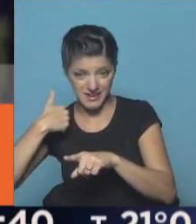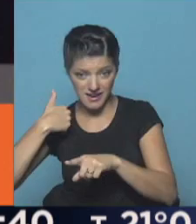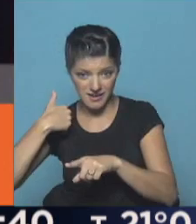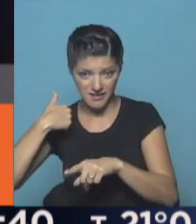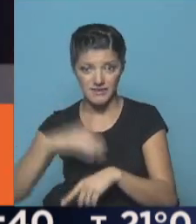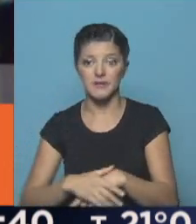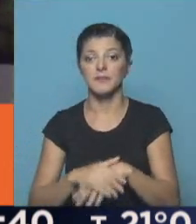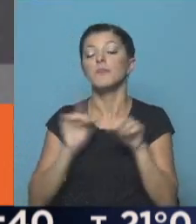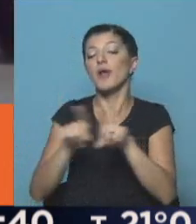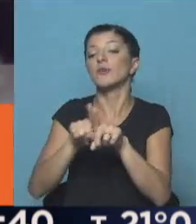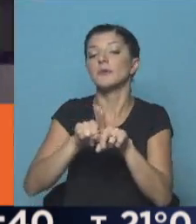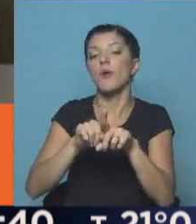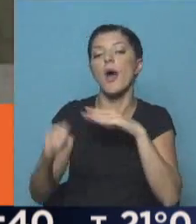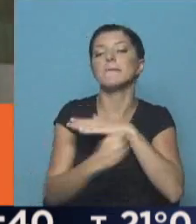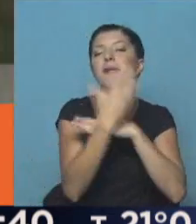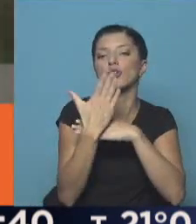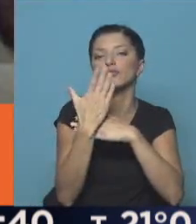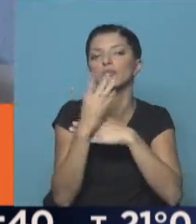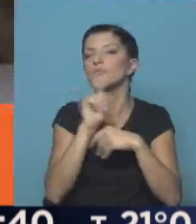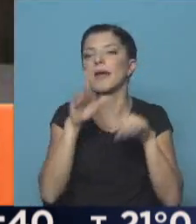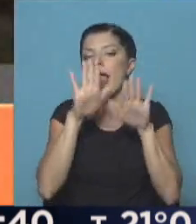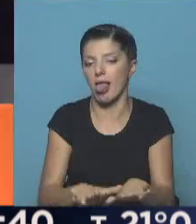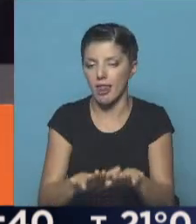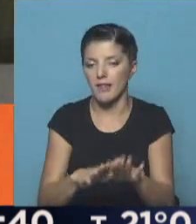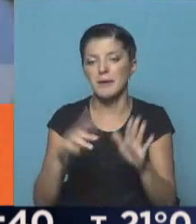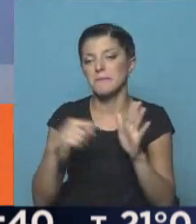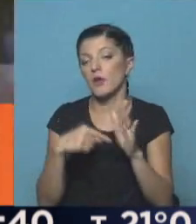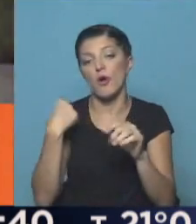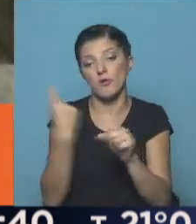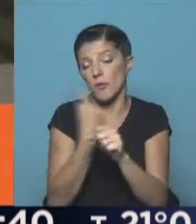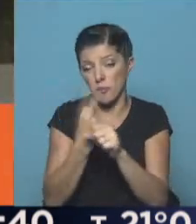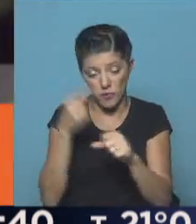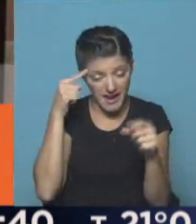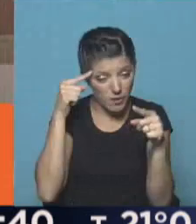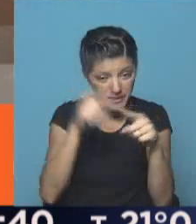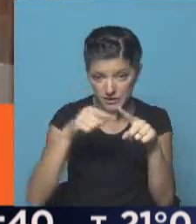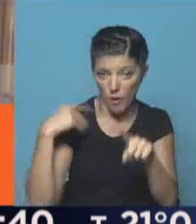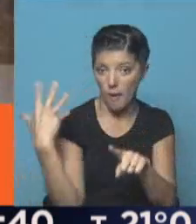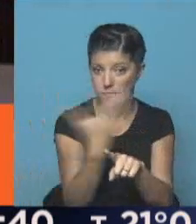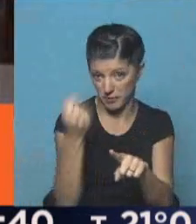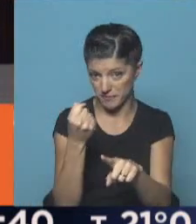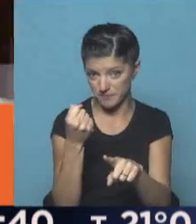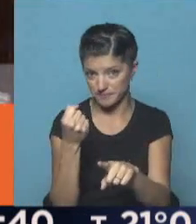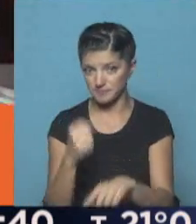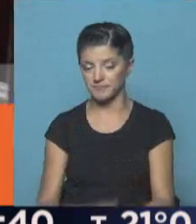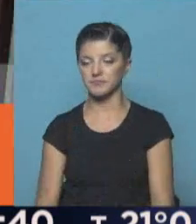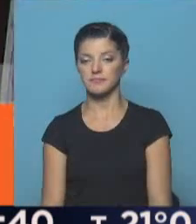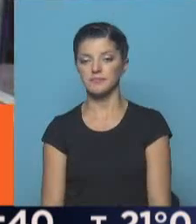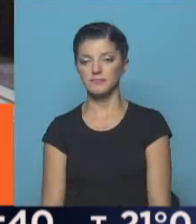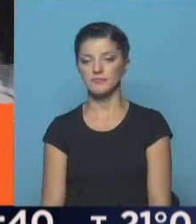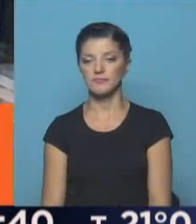que Mercosur no está paralizado, pero no ha logrado el objetivo que todos nosotros esperamos.